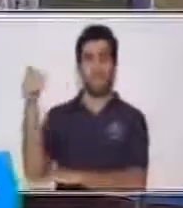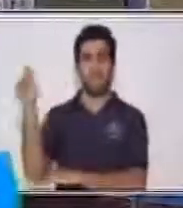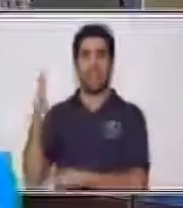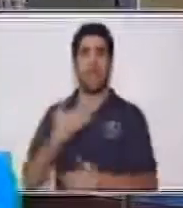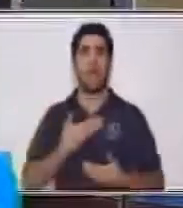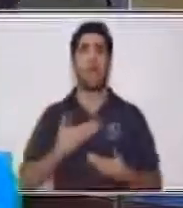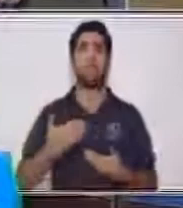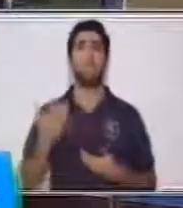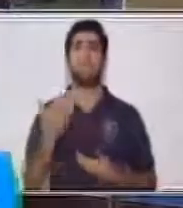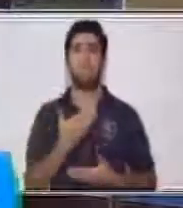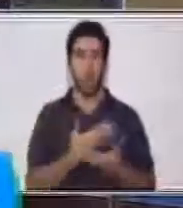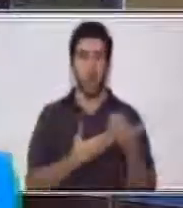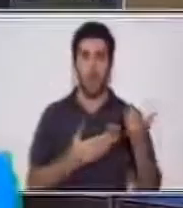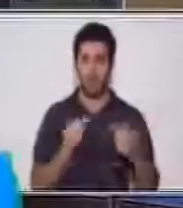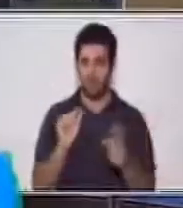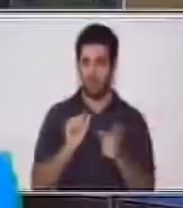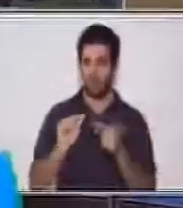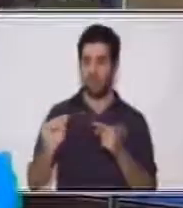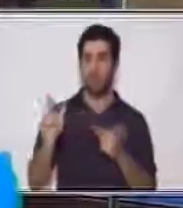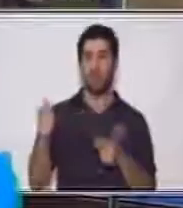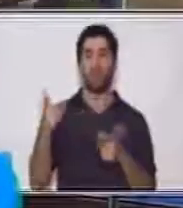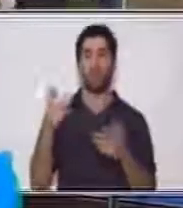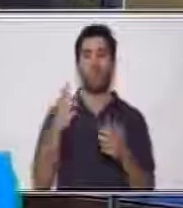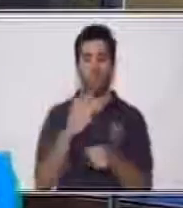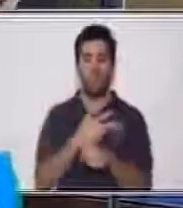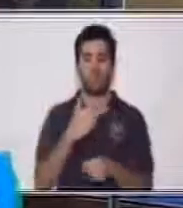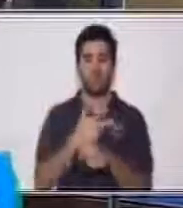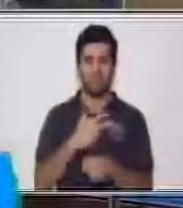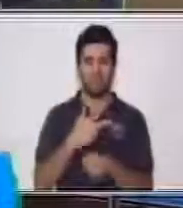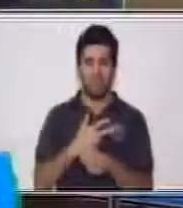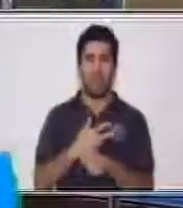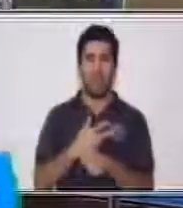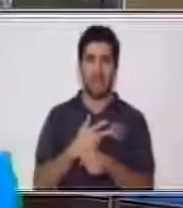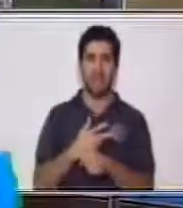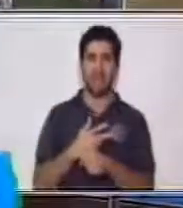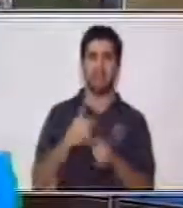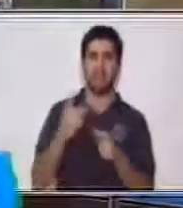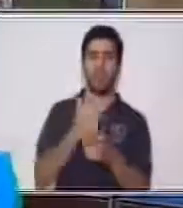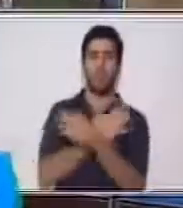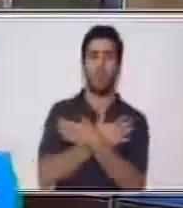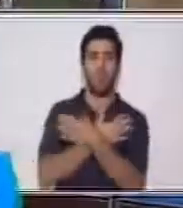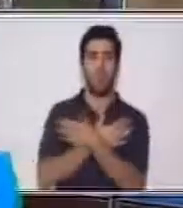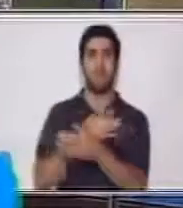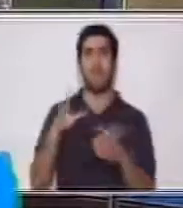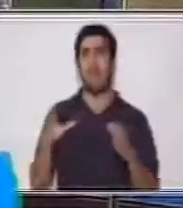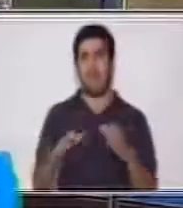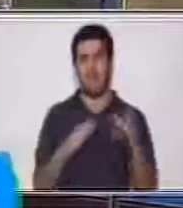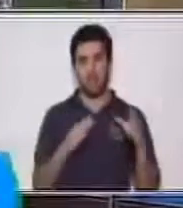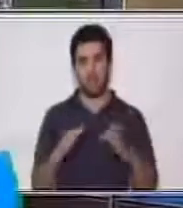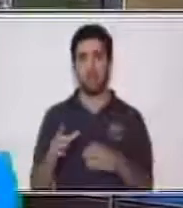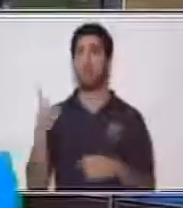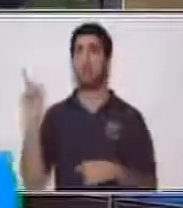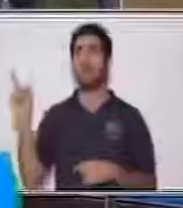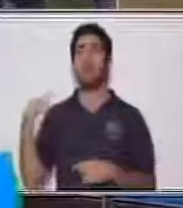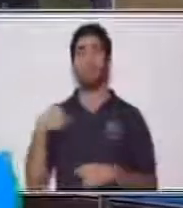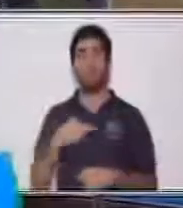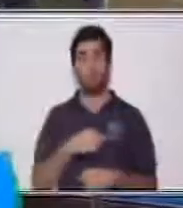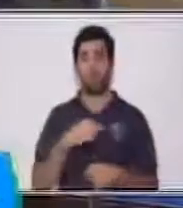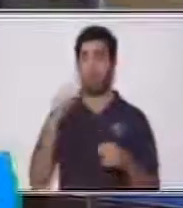ser el cumpleaños de nuestra querida Guatemala. Entonces, para poder nosotros leer, lo